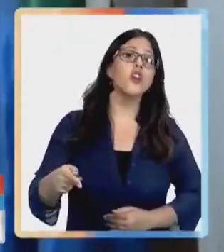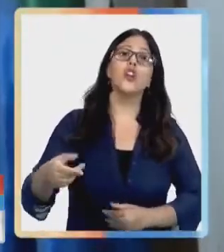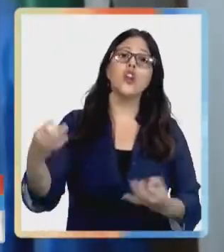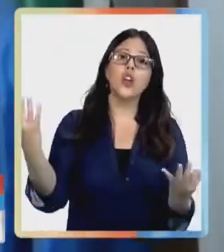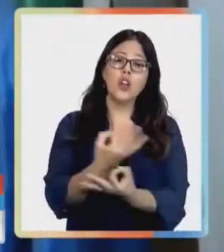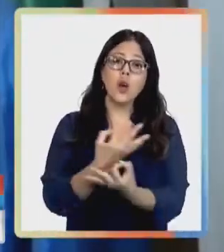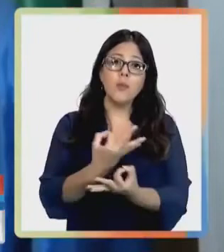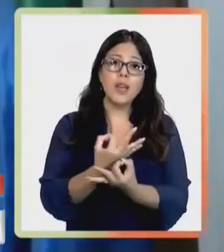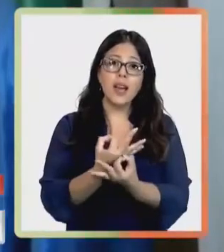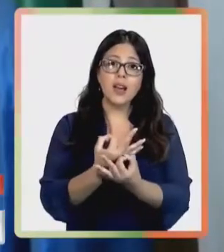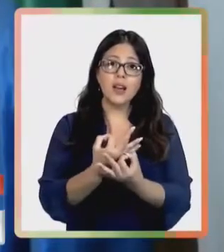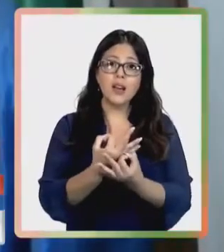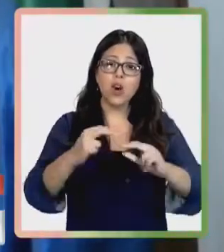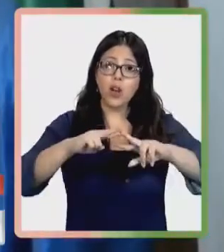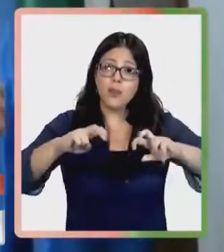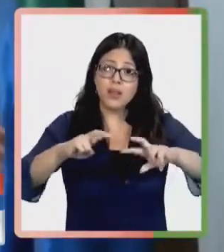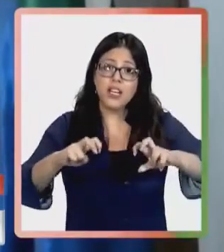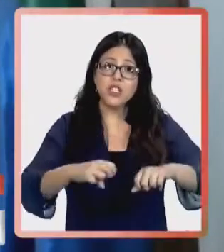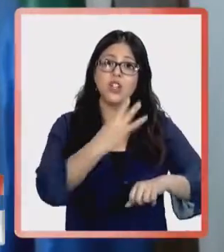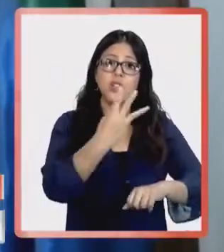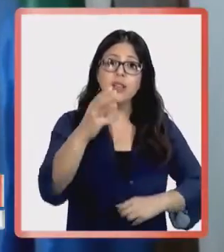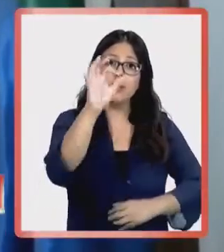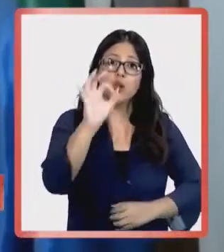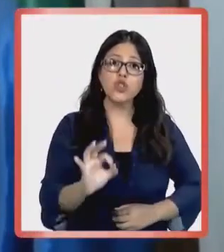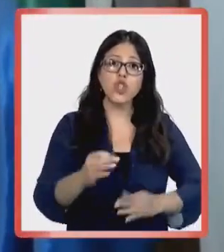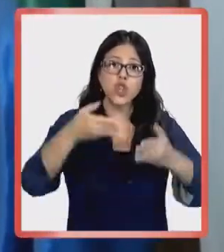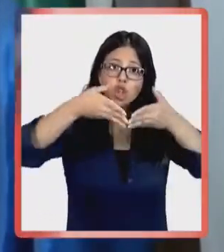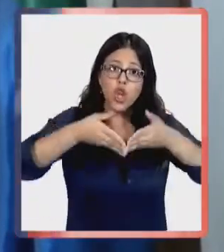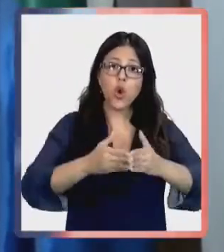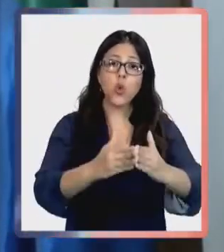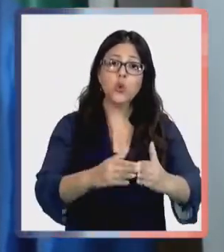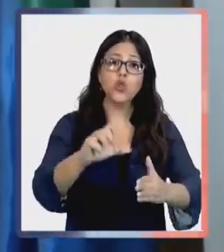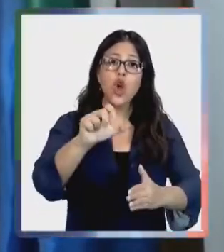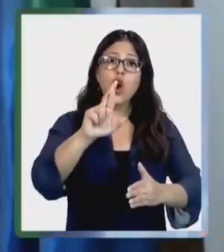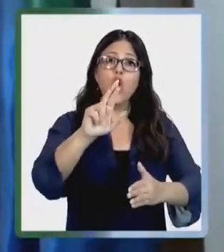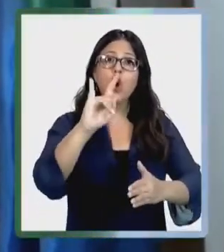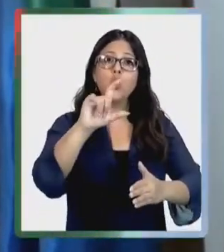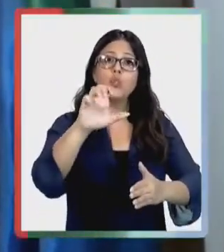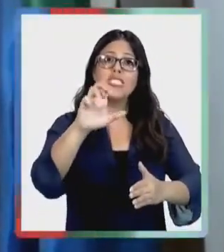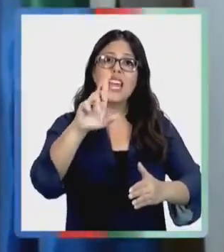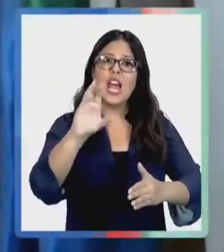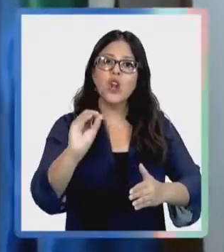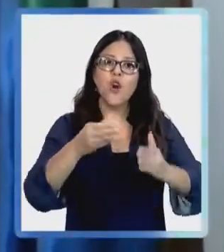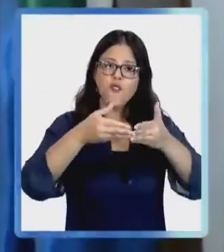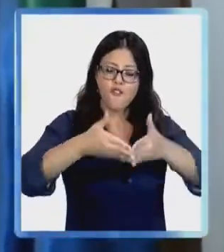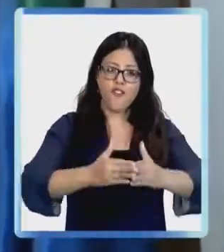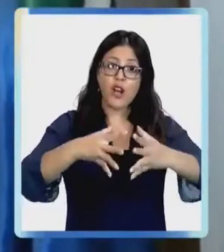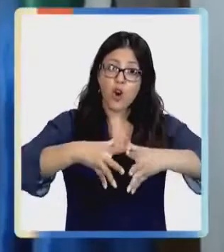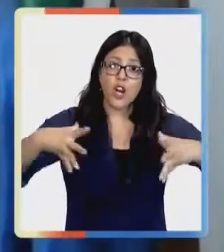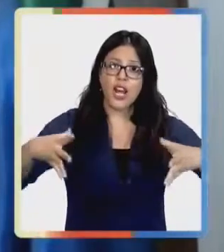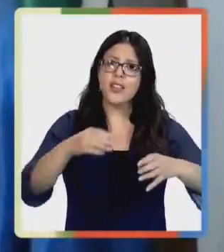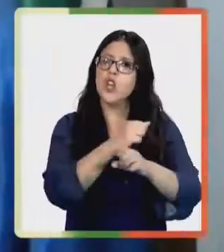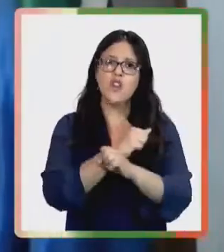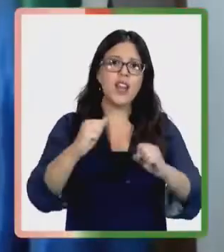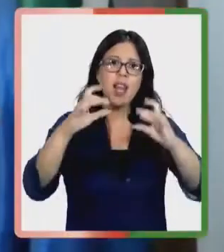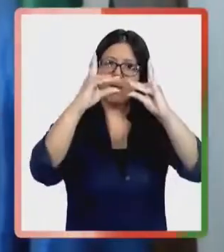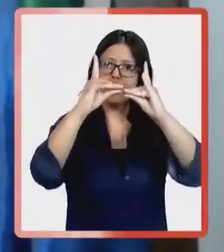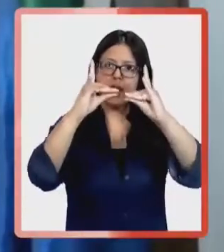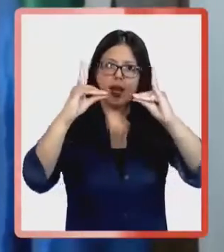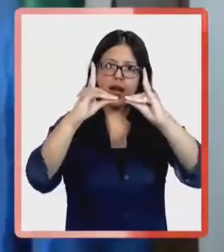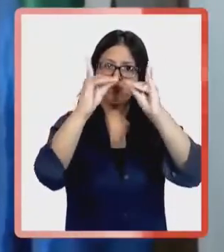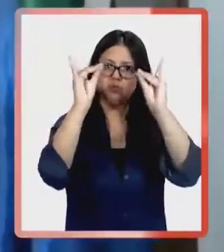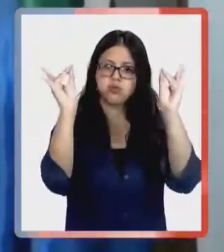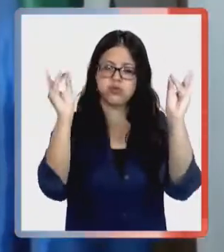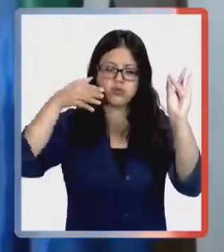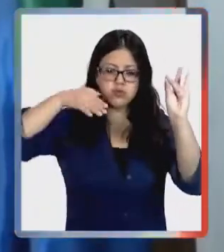cruceros existentes no van a poder pasar por el puente de Chacao, lo cual se contradice con lo señalado